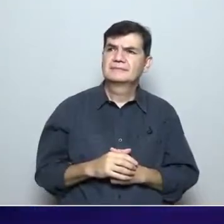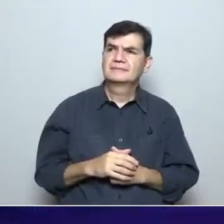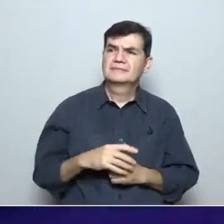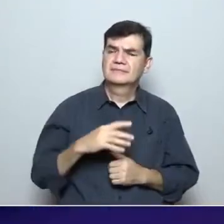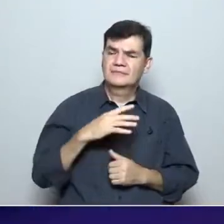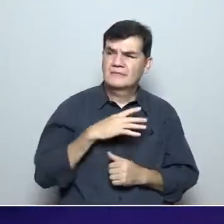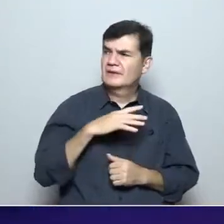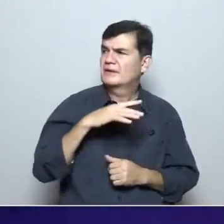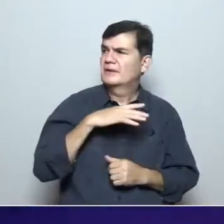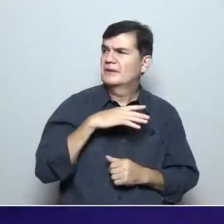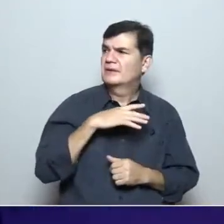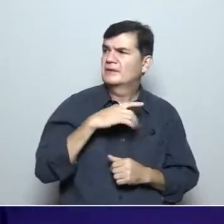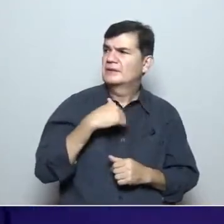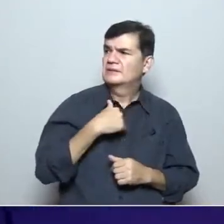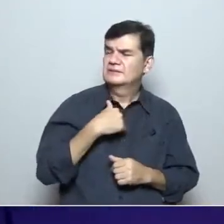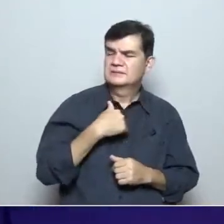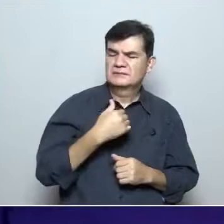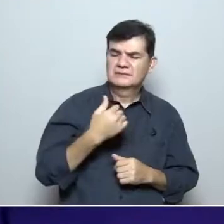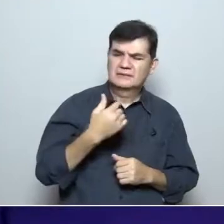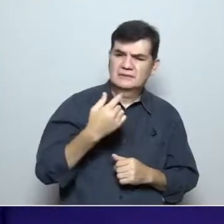Estaba en mí,